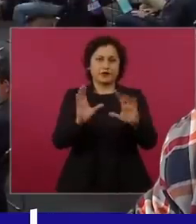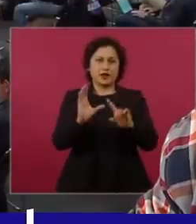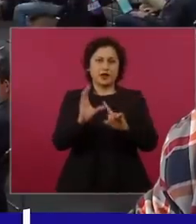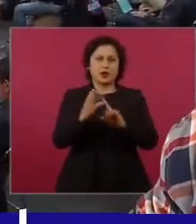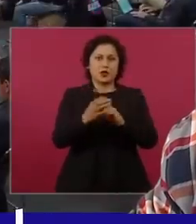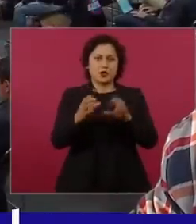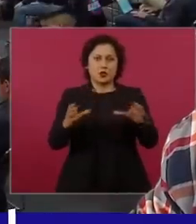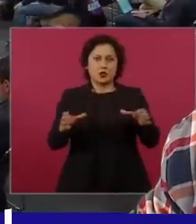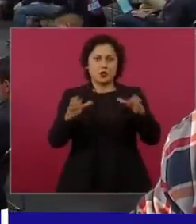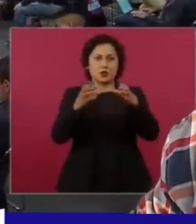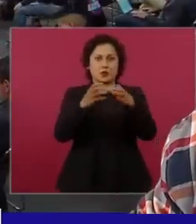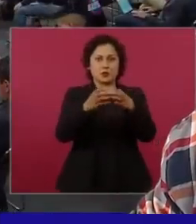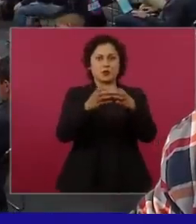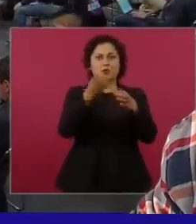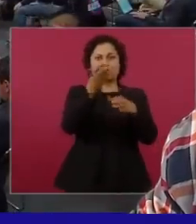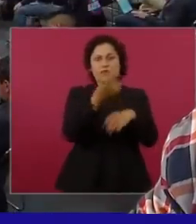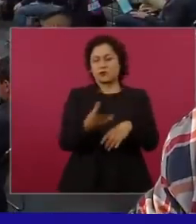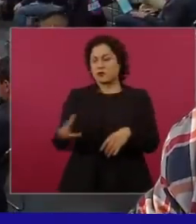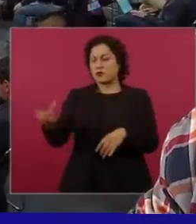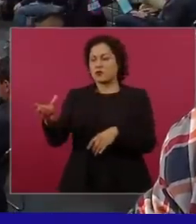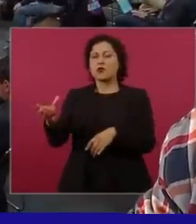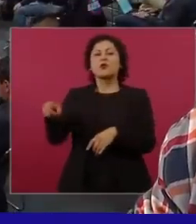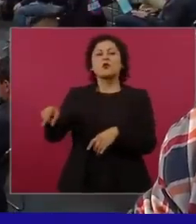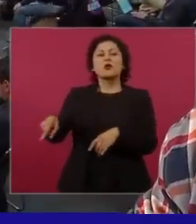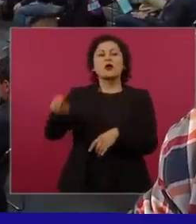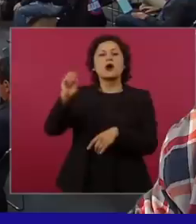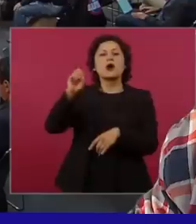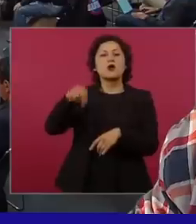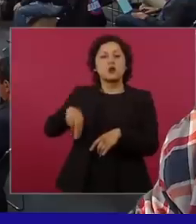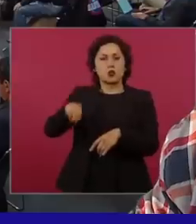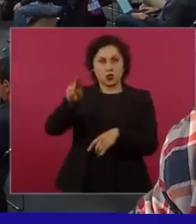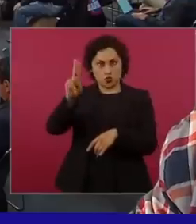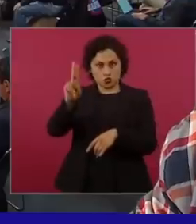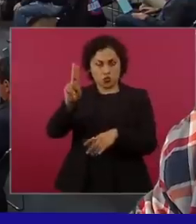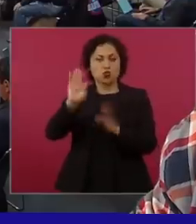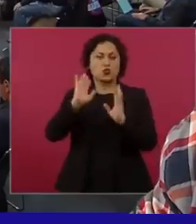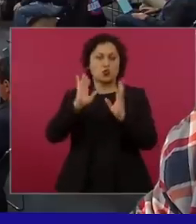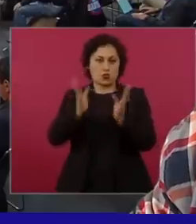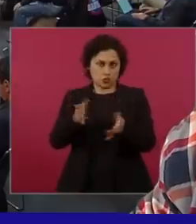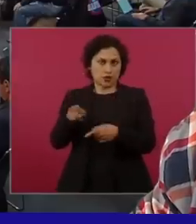despabilándose los de Naciones Unidas, ya están